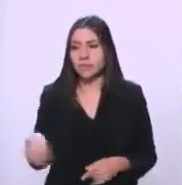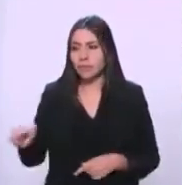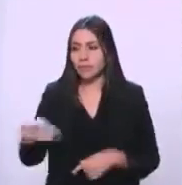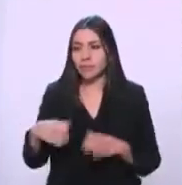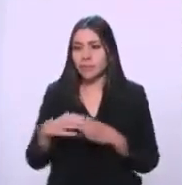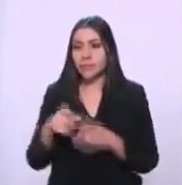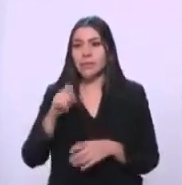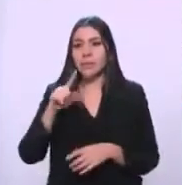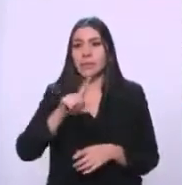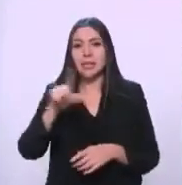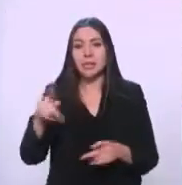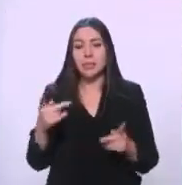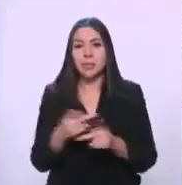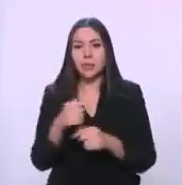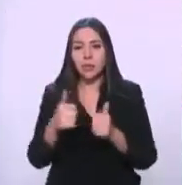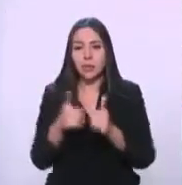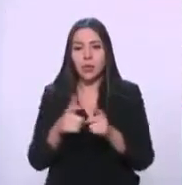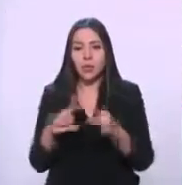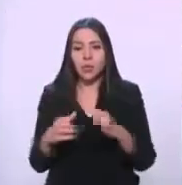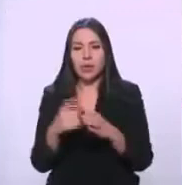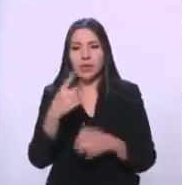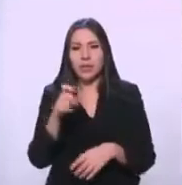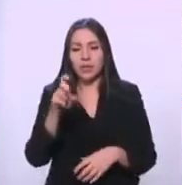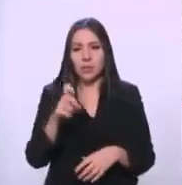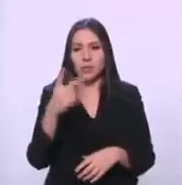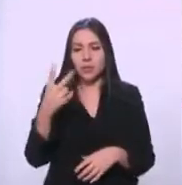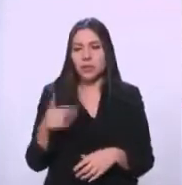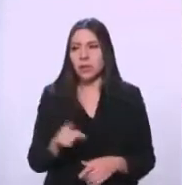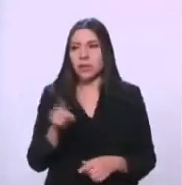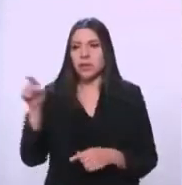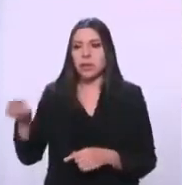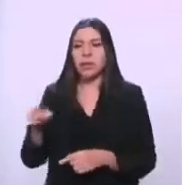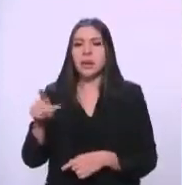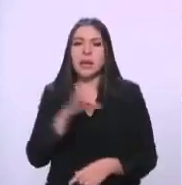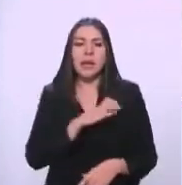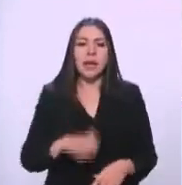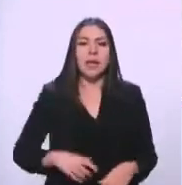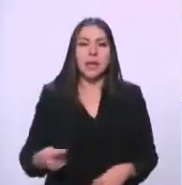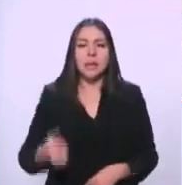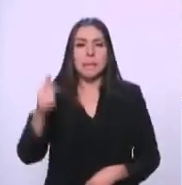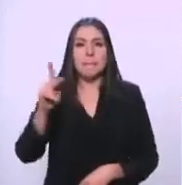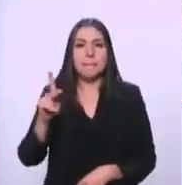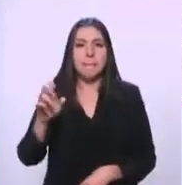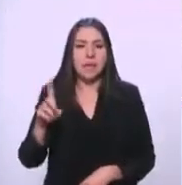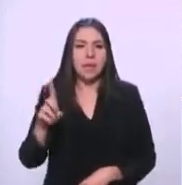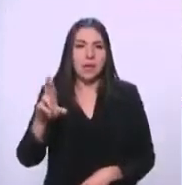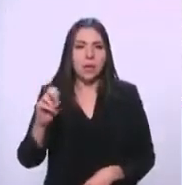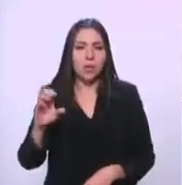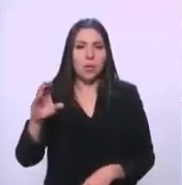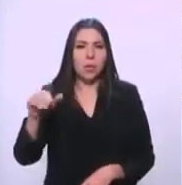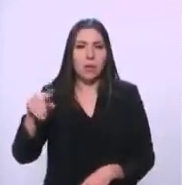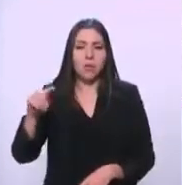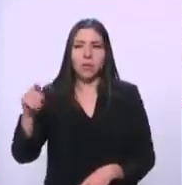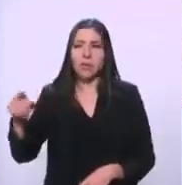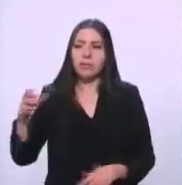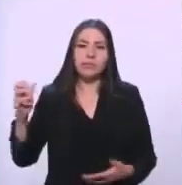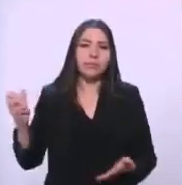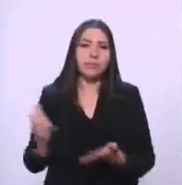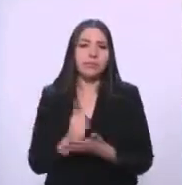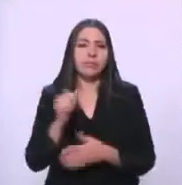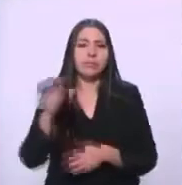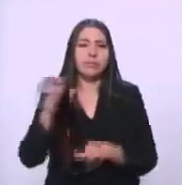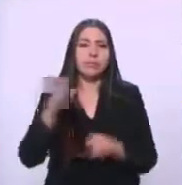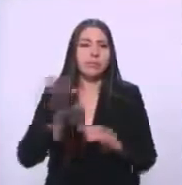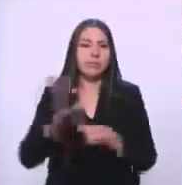del 132. Su primer candidato independiente fue Pedro Kumamoto, que logró, además arrasó en la votación para diputado